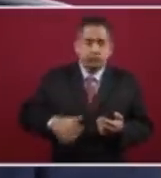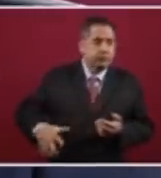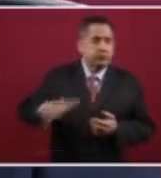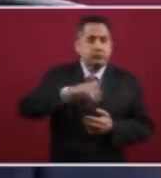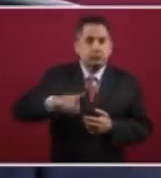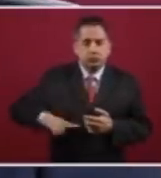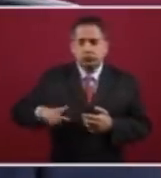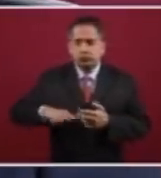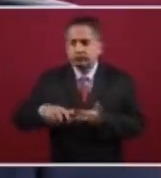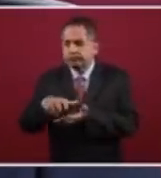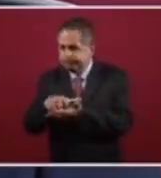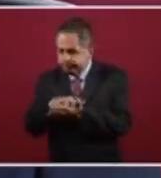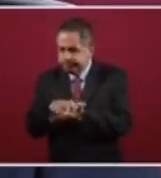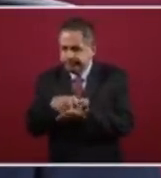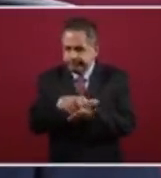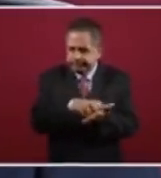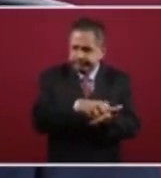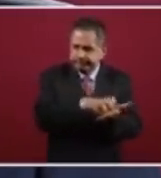general.